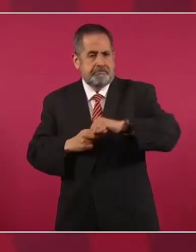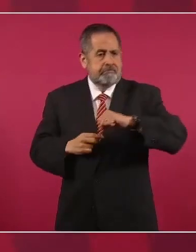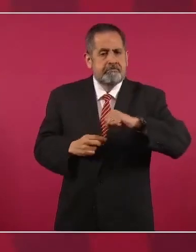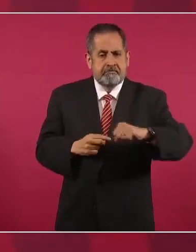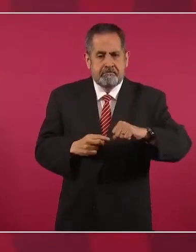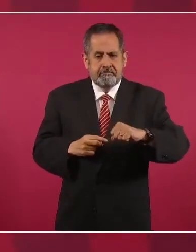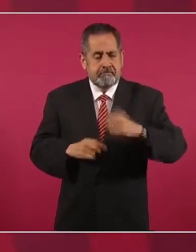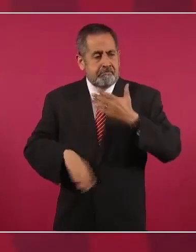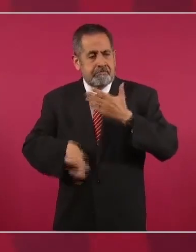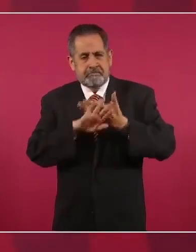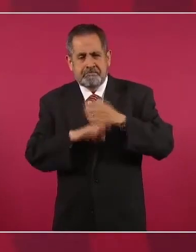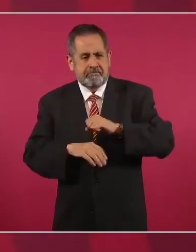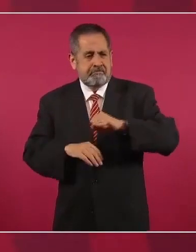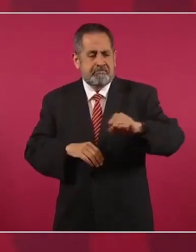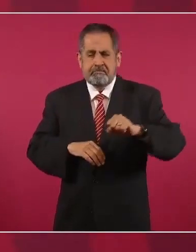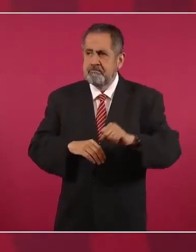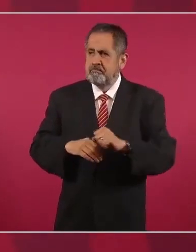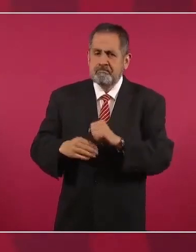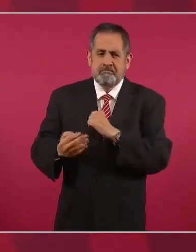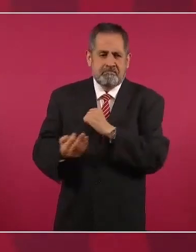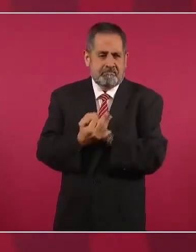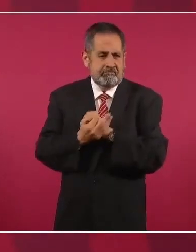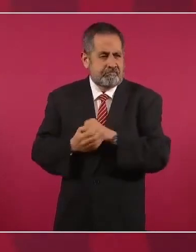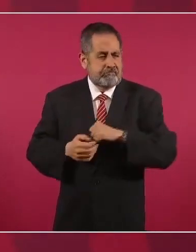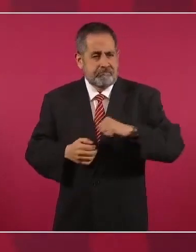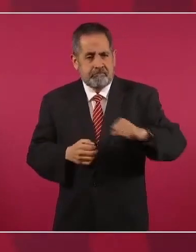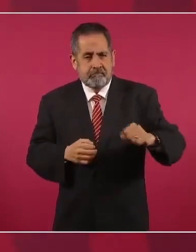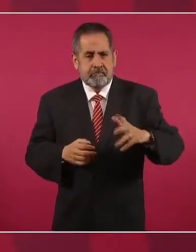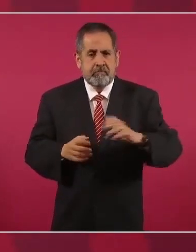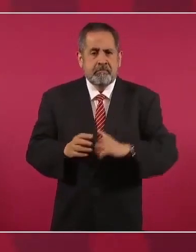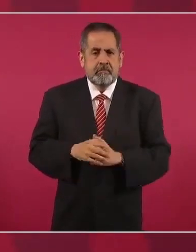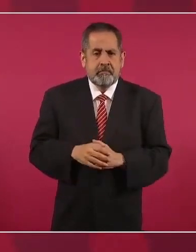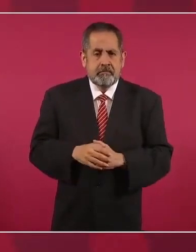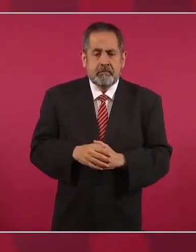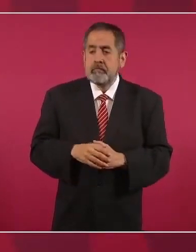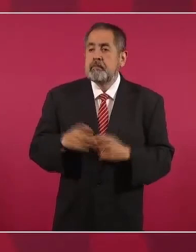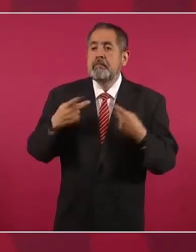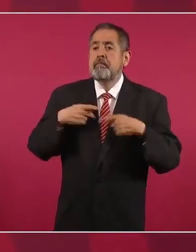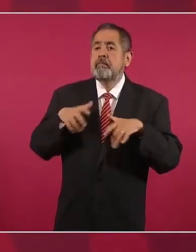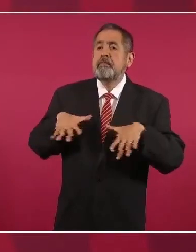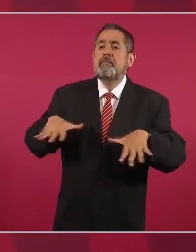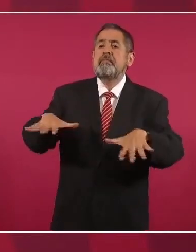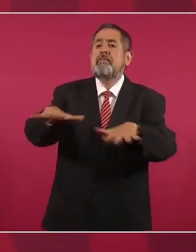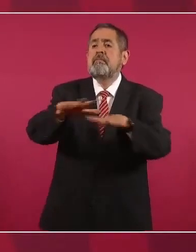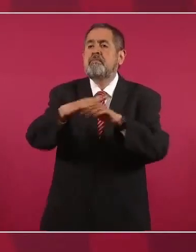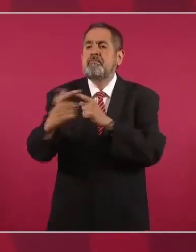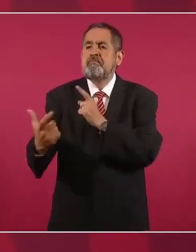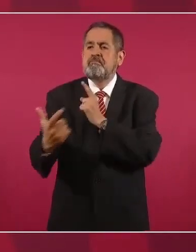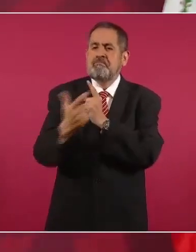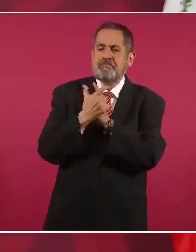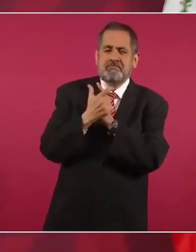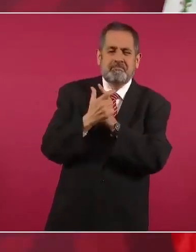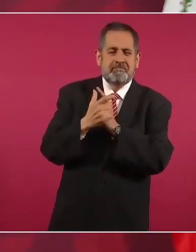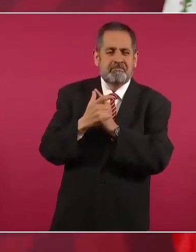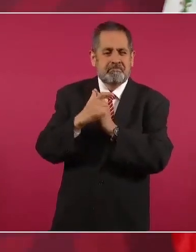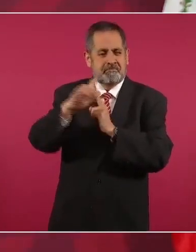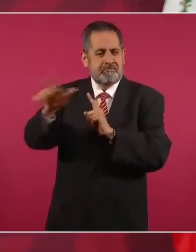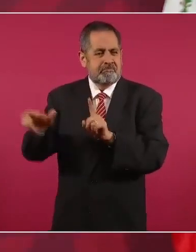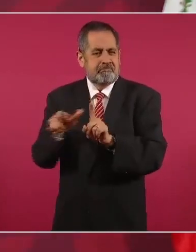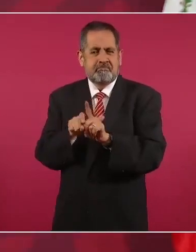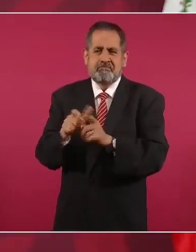protector, mi ángel de la guarda. Bueno, mi ángel de la guarda es el pueblo, pero por lo mismo.